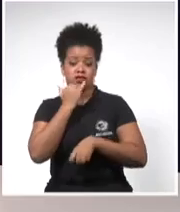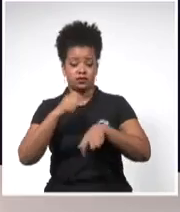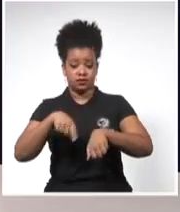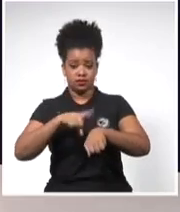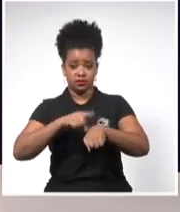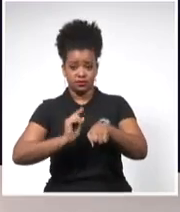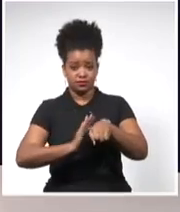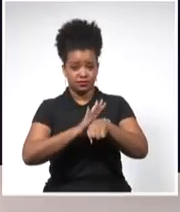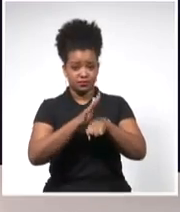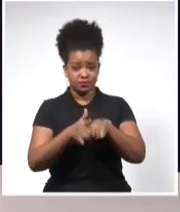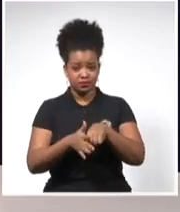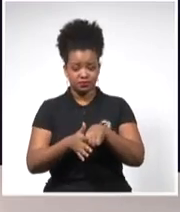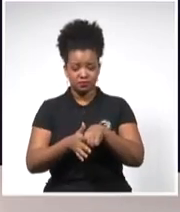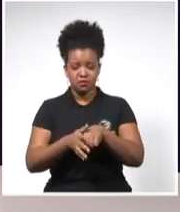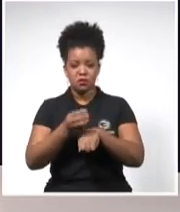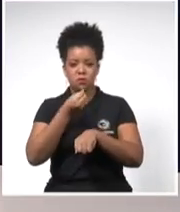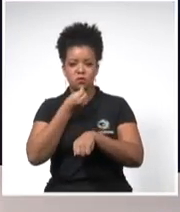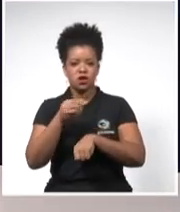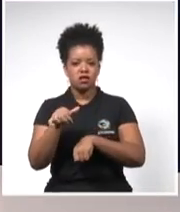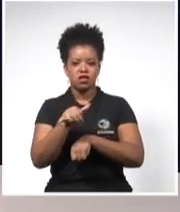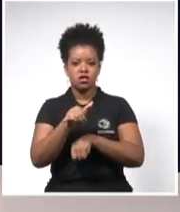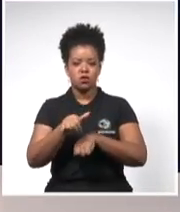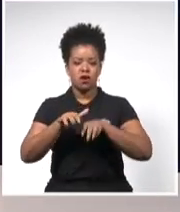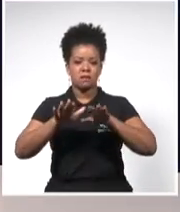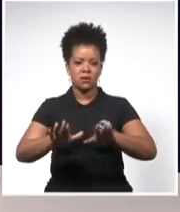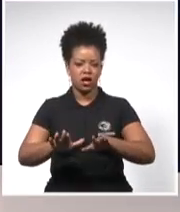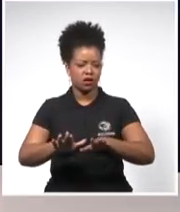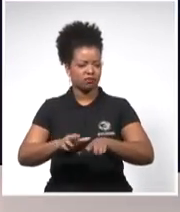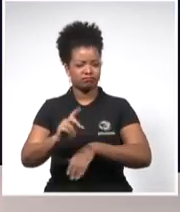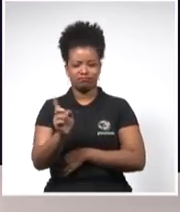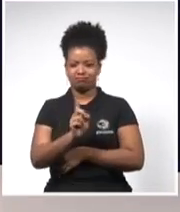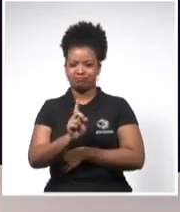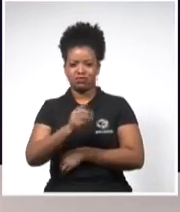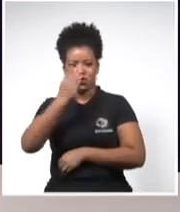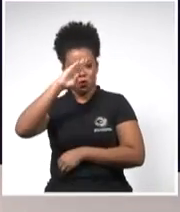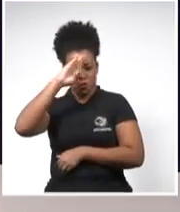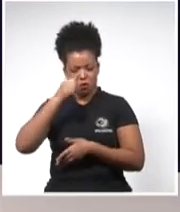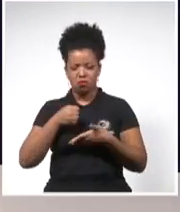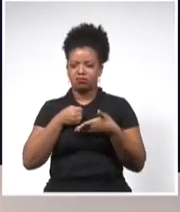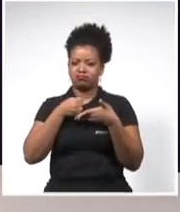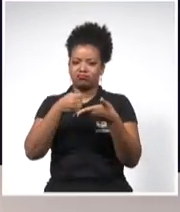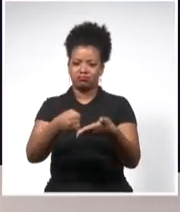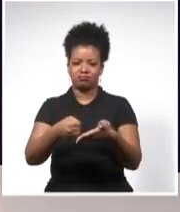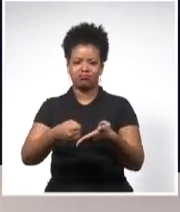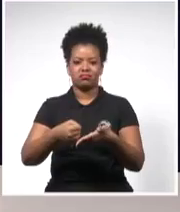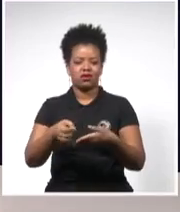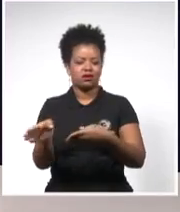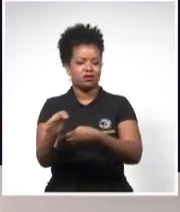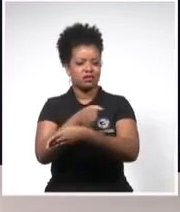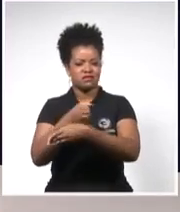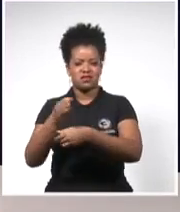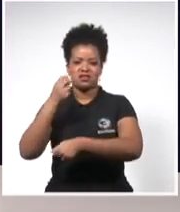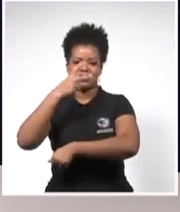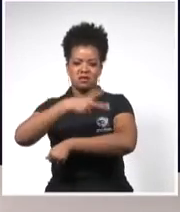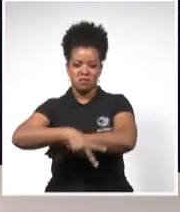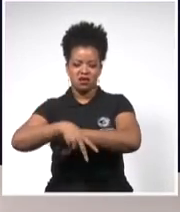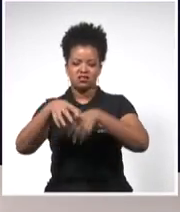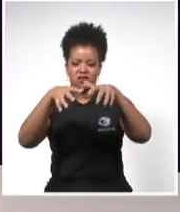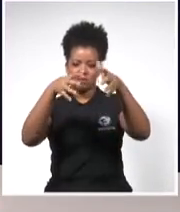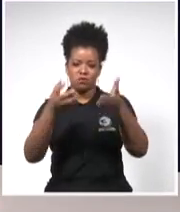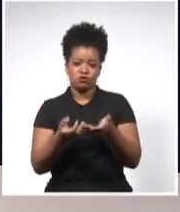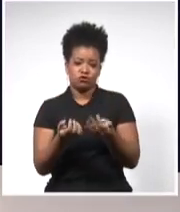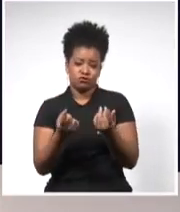COVID-19, no ha podido ni podrá impedir que nuestro país comparta sus escasos recursos con otros pueblos del mundo que lo